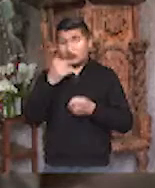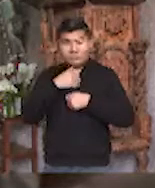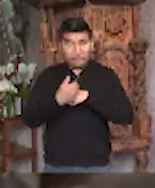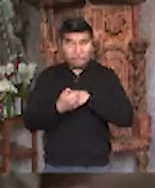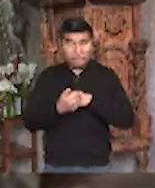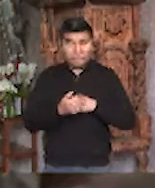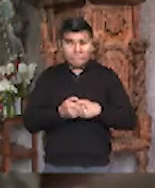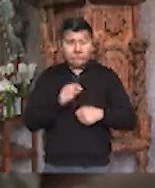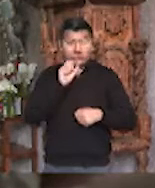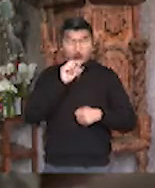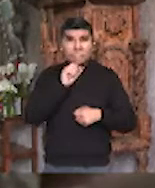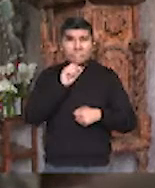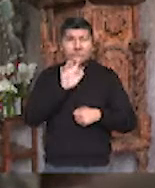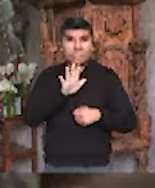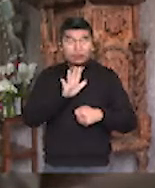panes